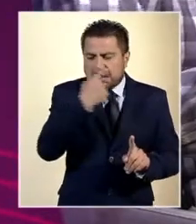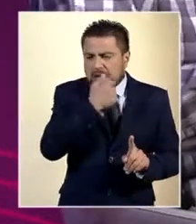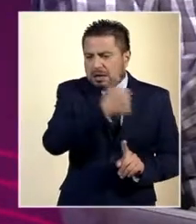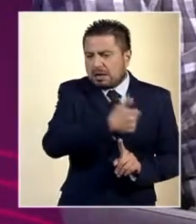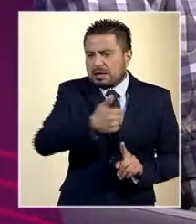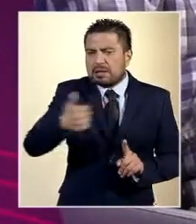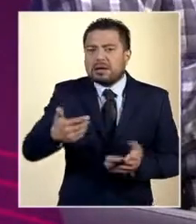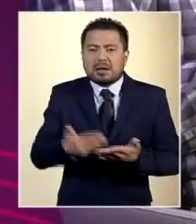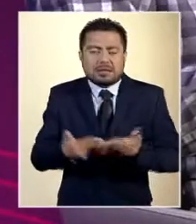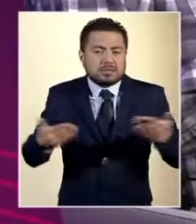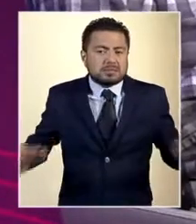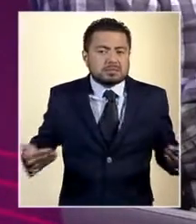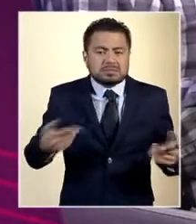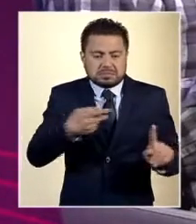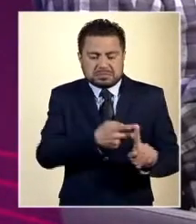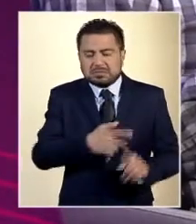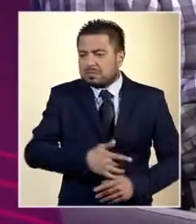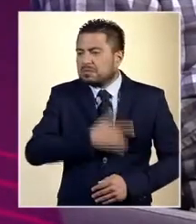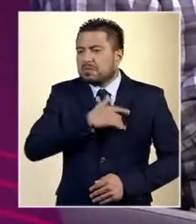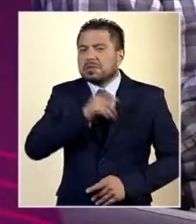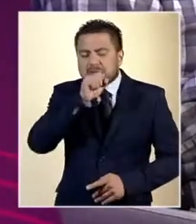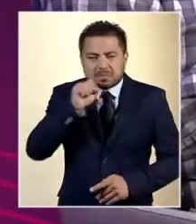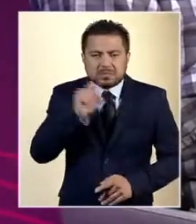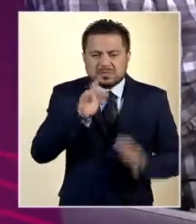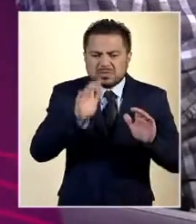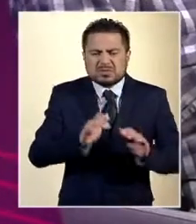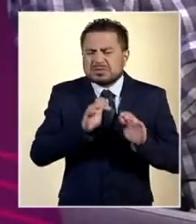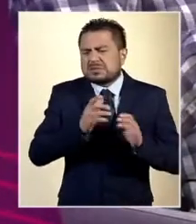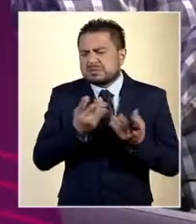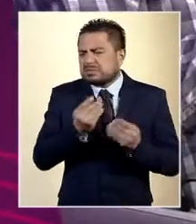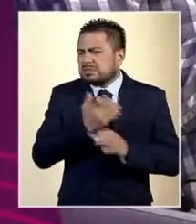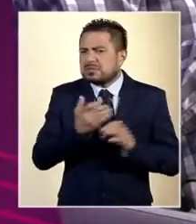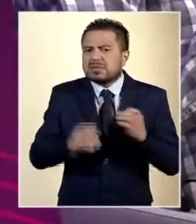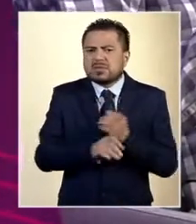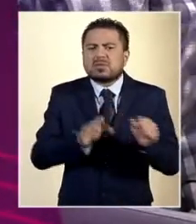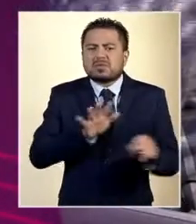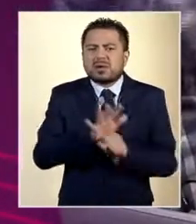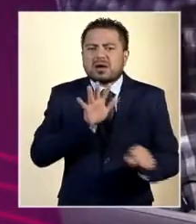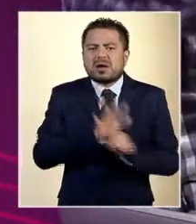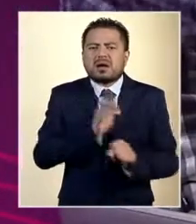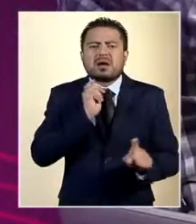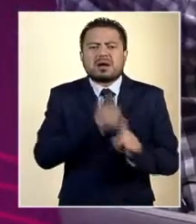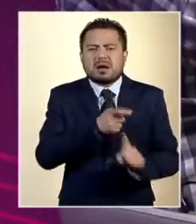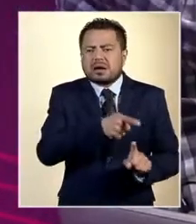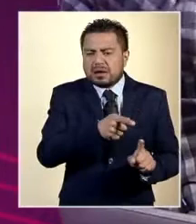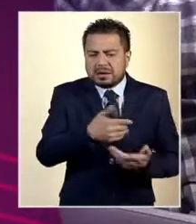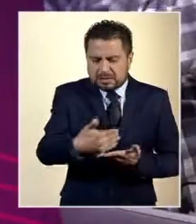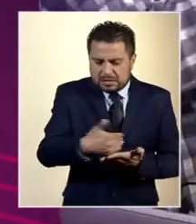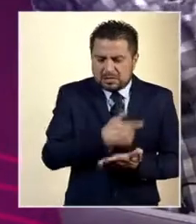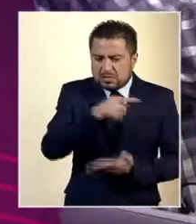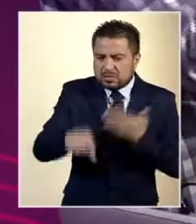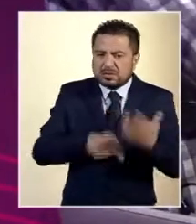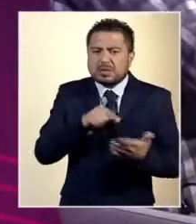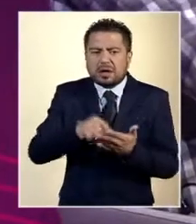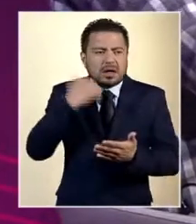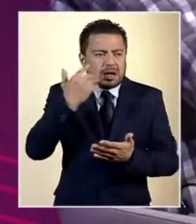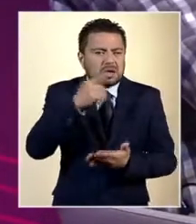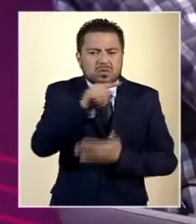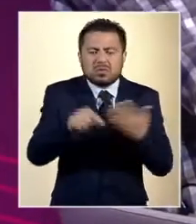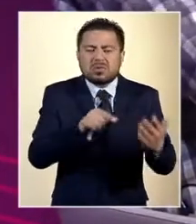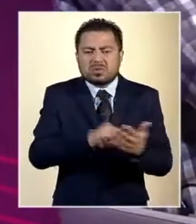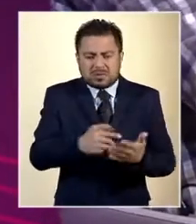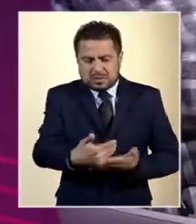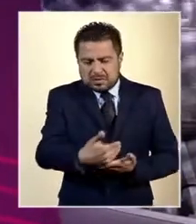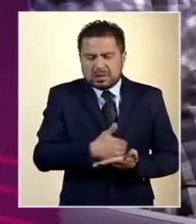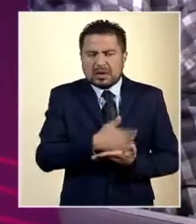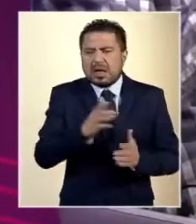ellas, ¿no? Entonces, en este sentido también una de las cosas que cuidamos mucho es, van a nuestras instalaciones, queremos que sea un espacio que no